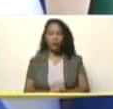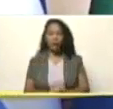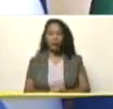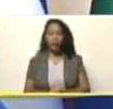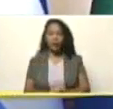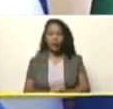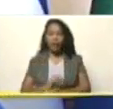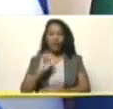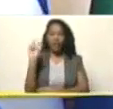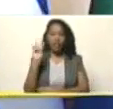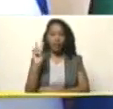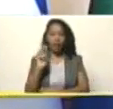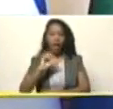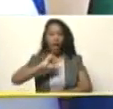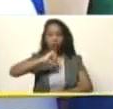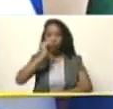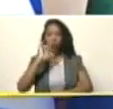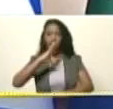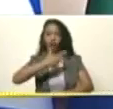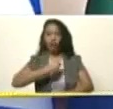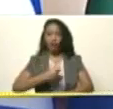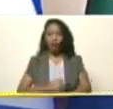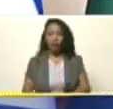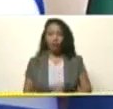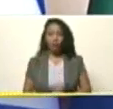y Venezuela y Sudáfrica.